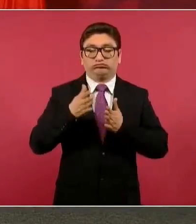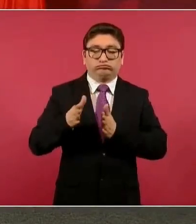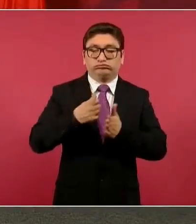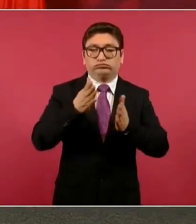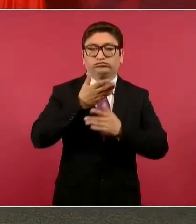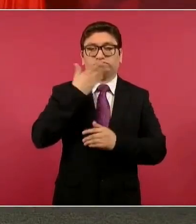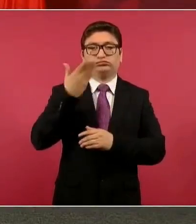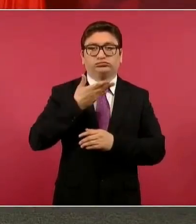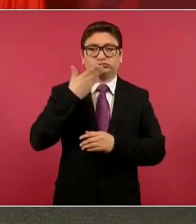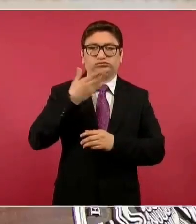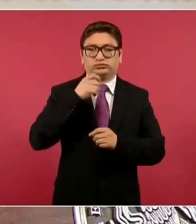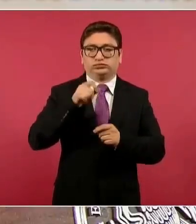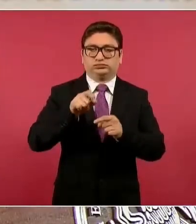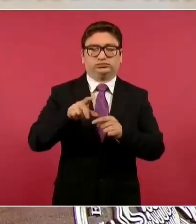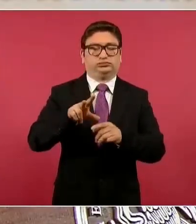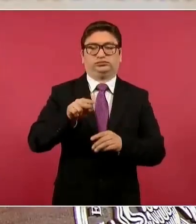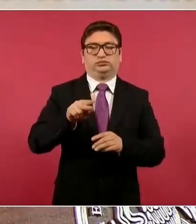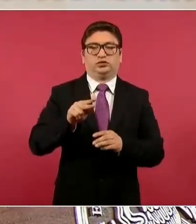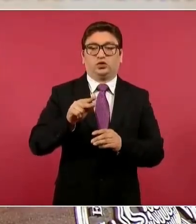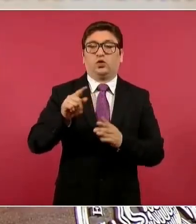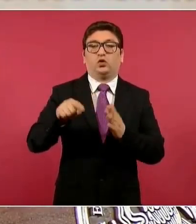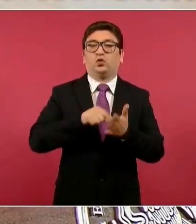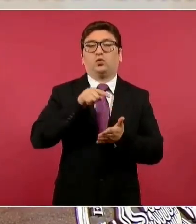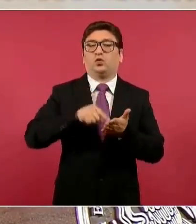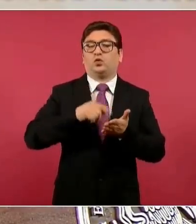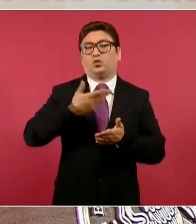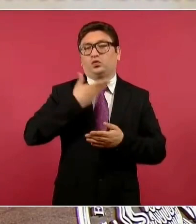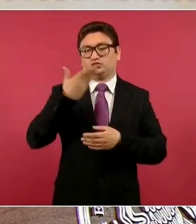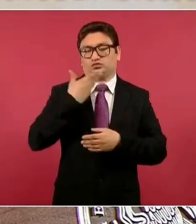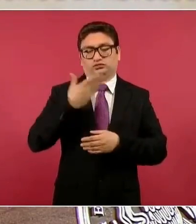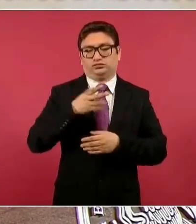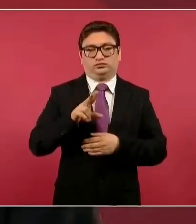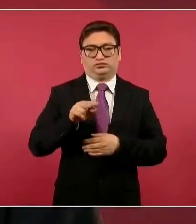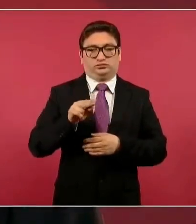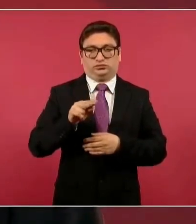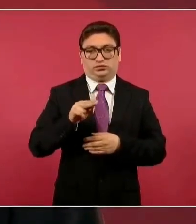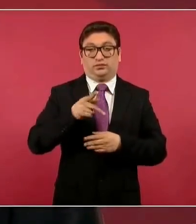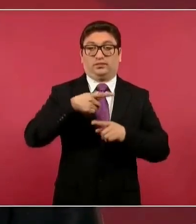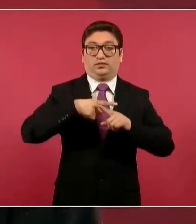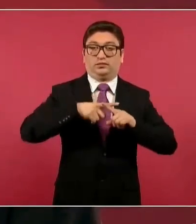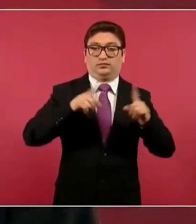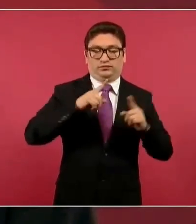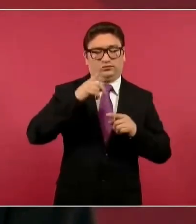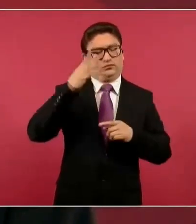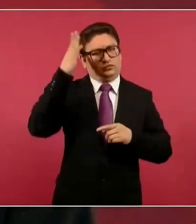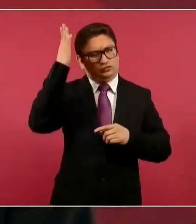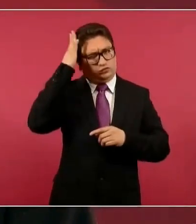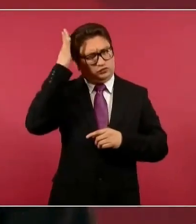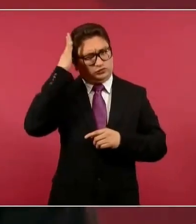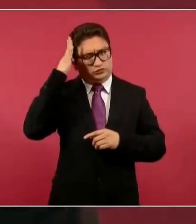trillados o lugares comunes, pero un dirigente sí.